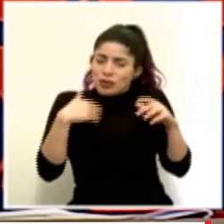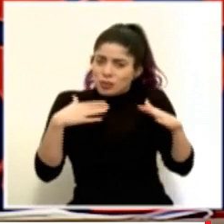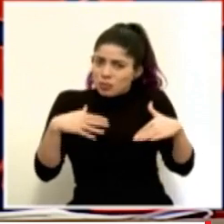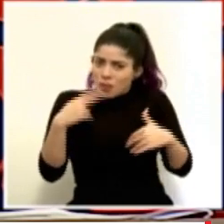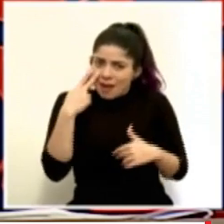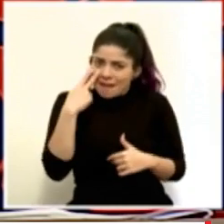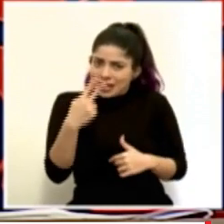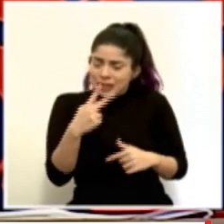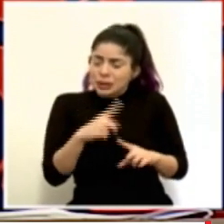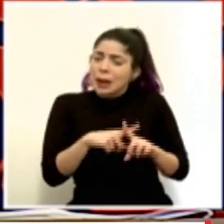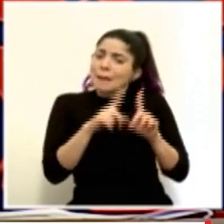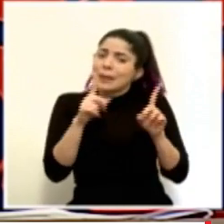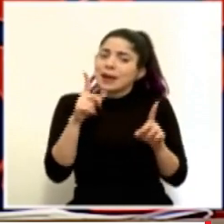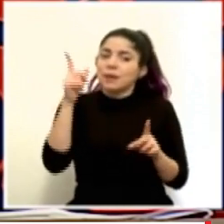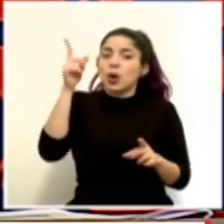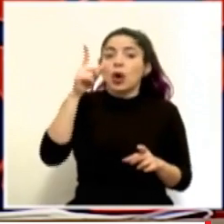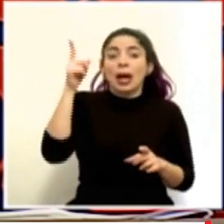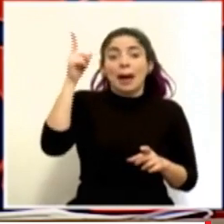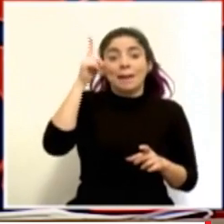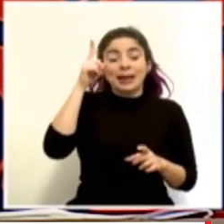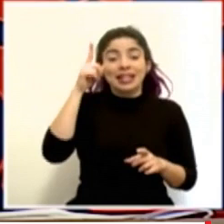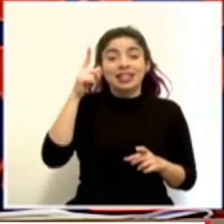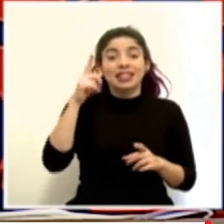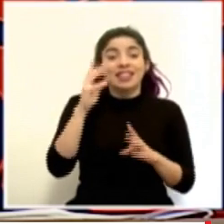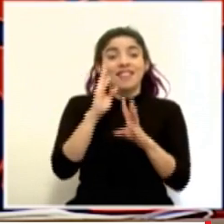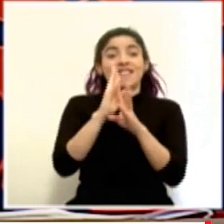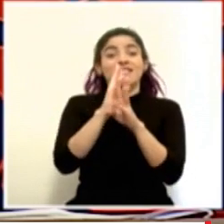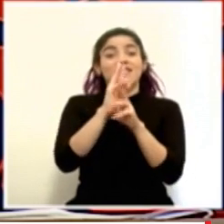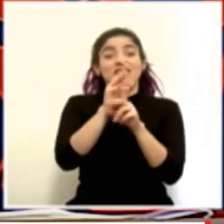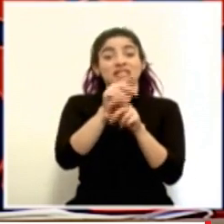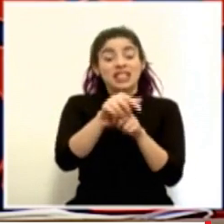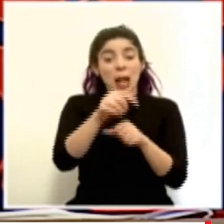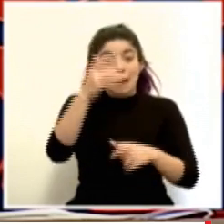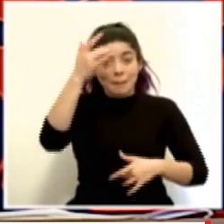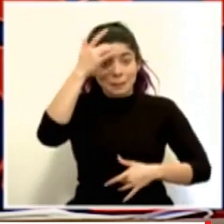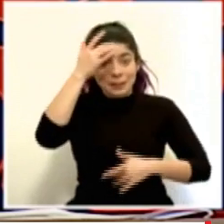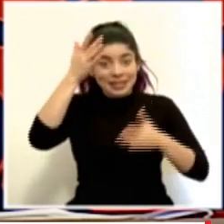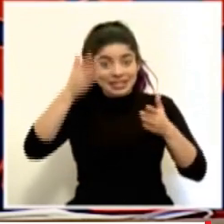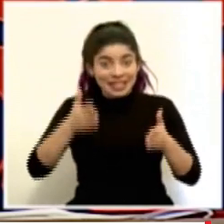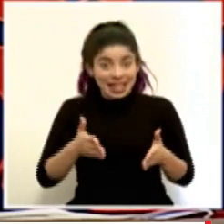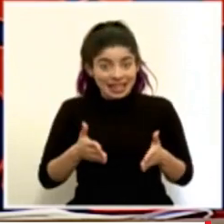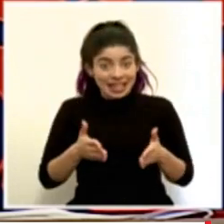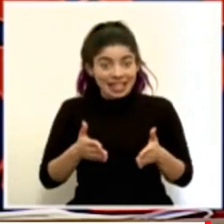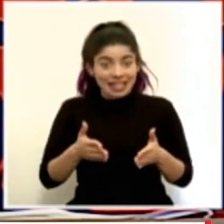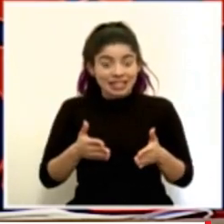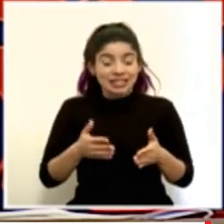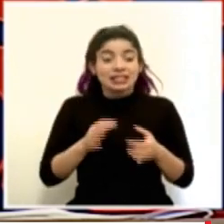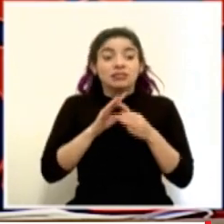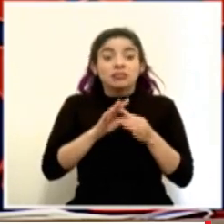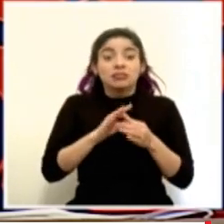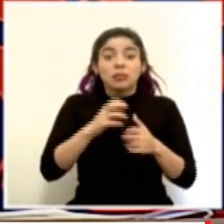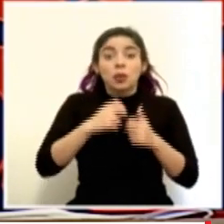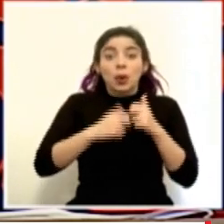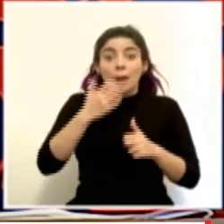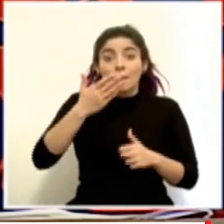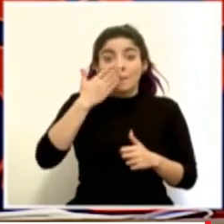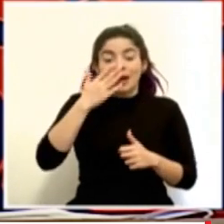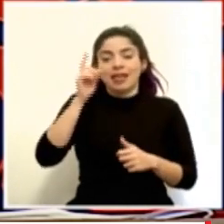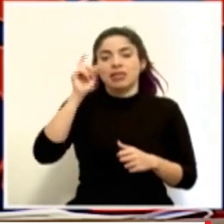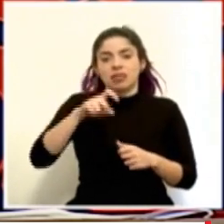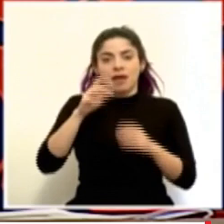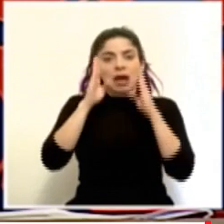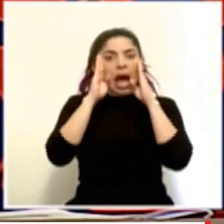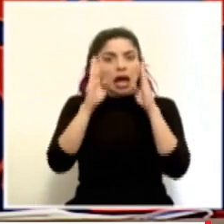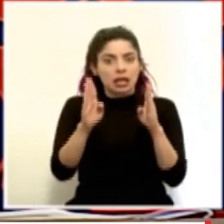visto, pero obviamente en una fila de pacientes respiratorios debería de